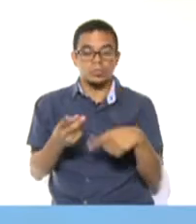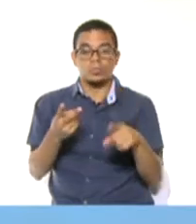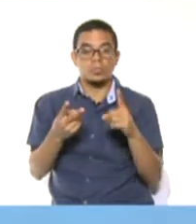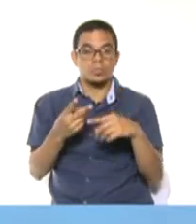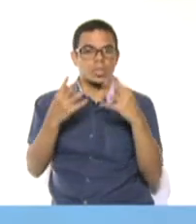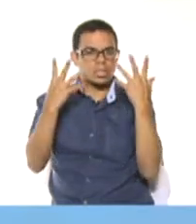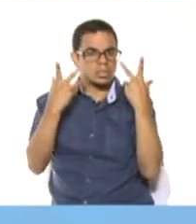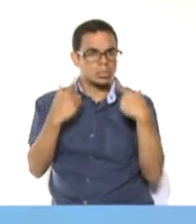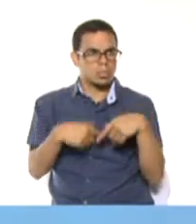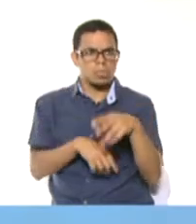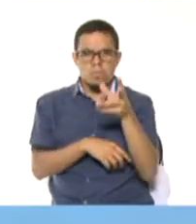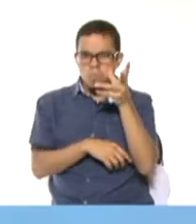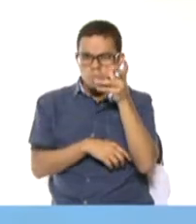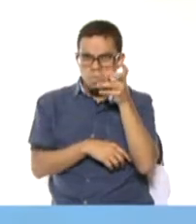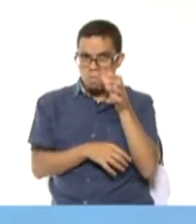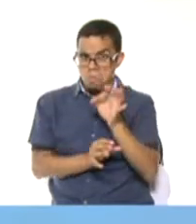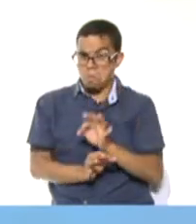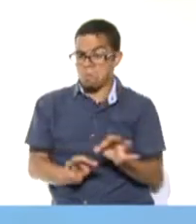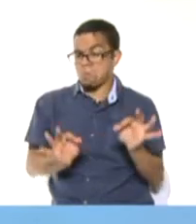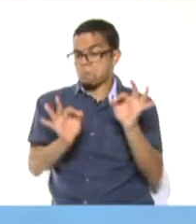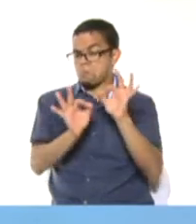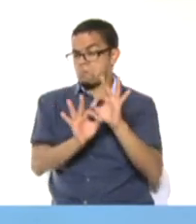Ese león no se escucha.